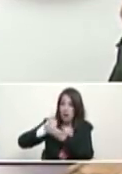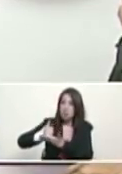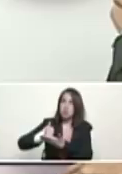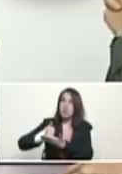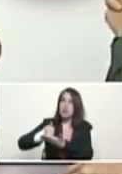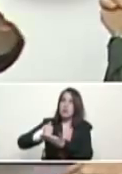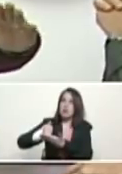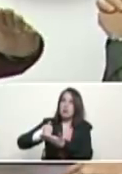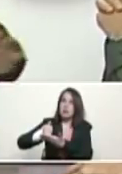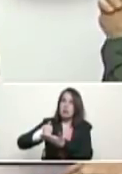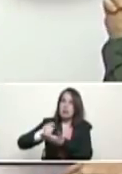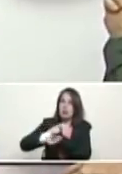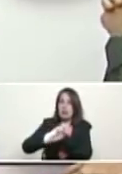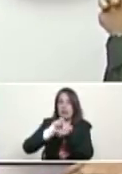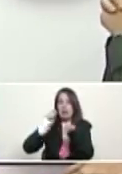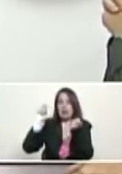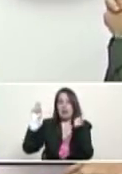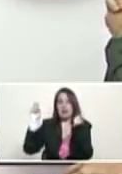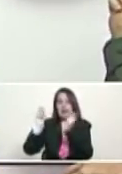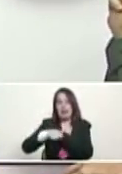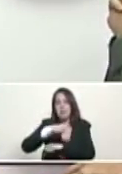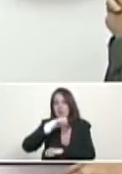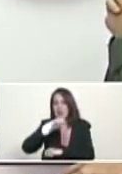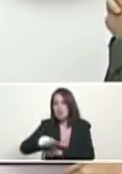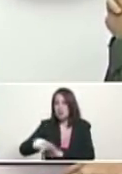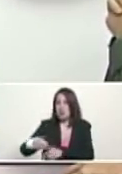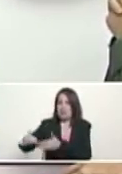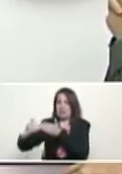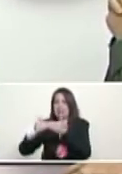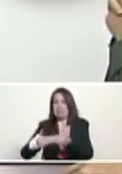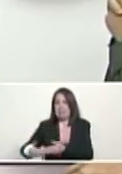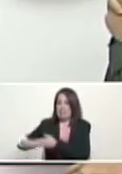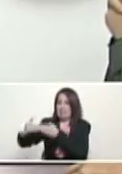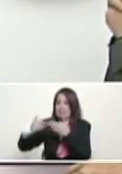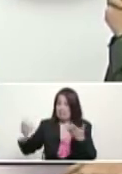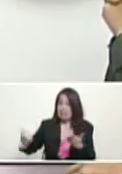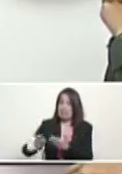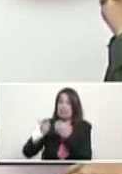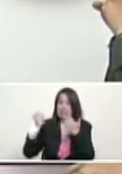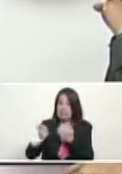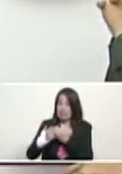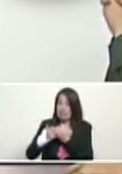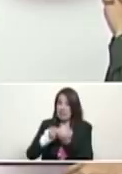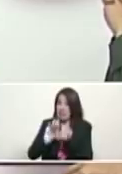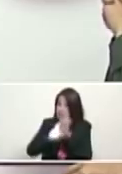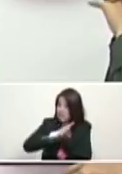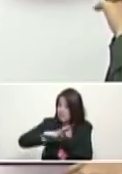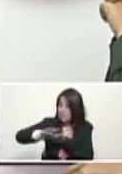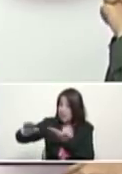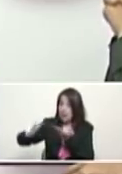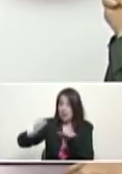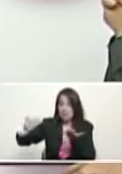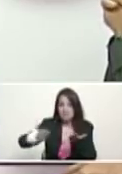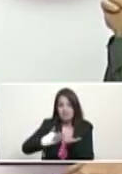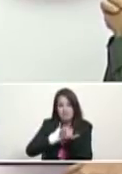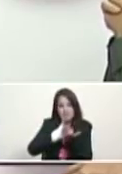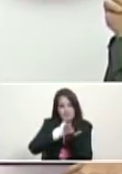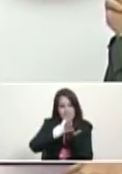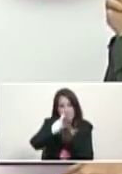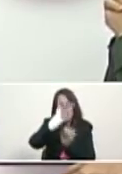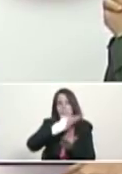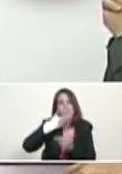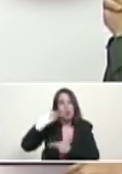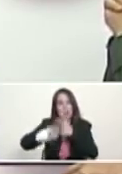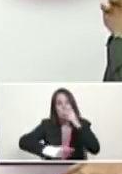y cambie el curso de esta conspiración y le abra las compuertas a un proceso de negociación,